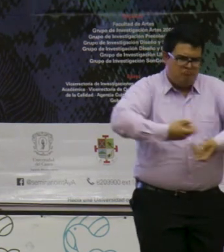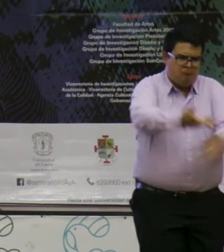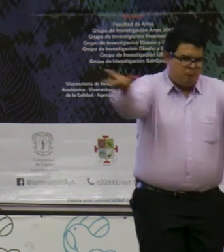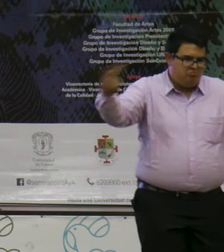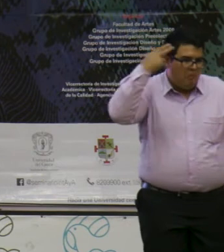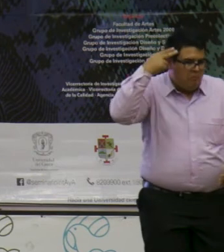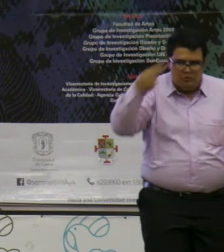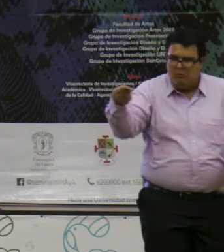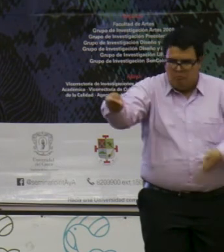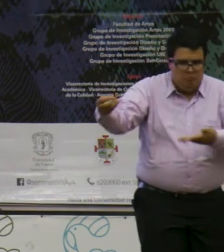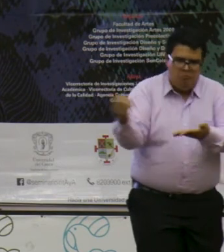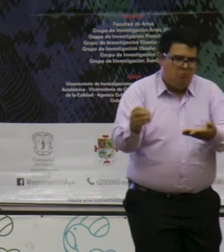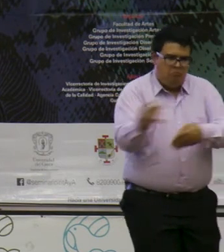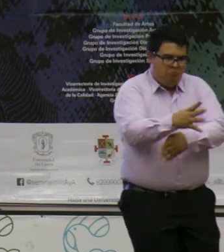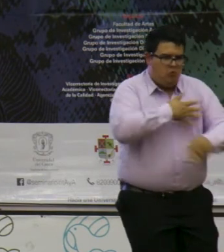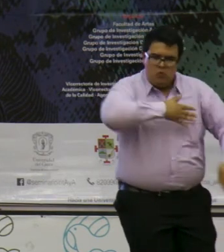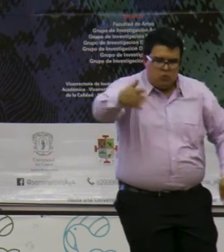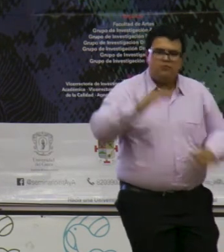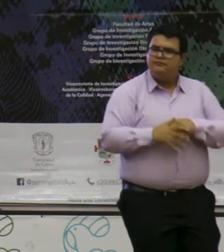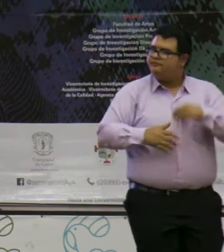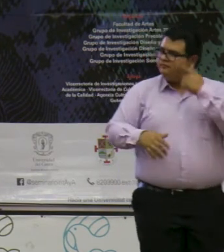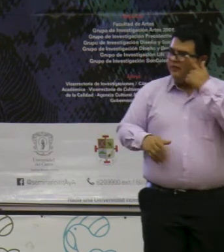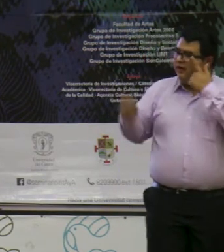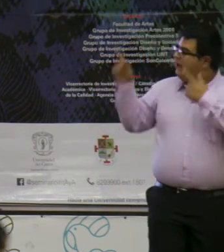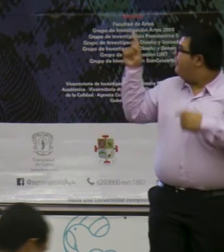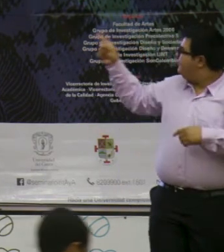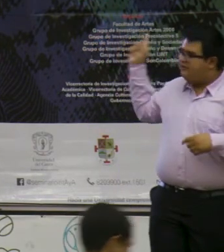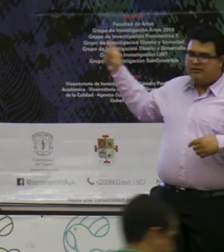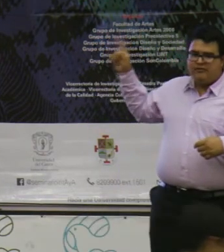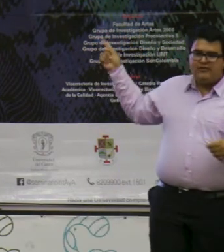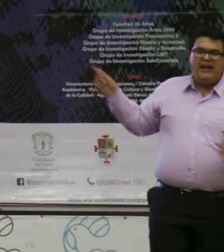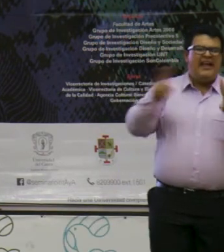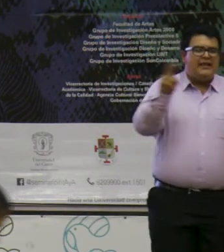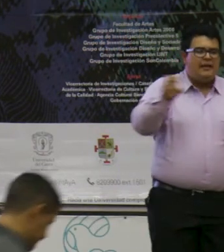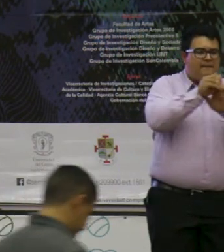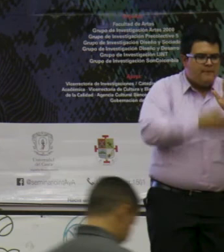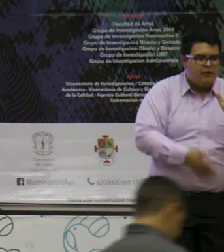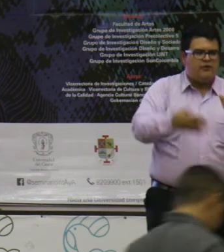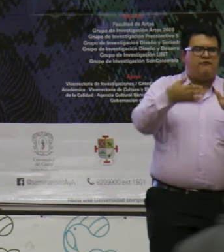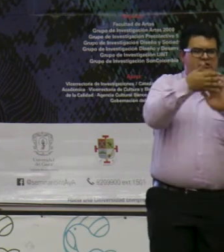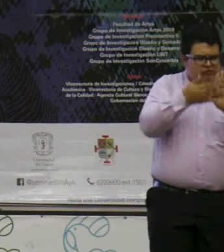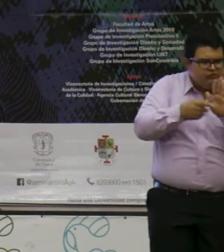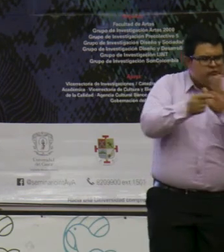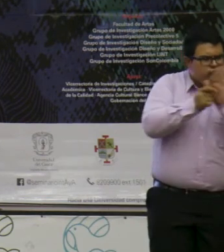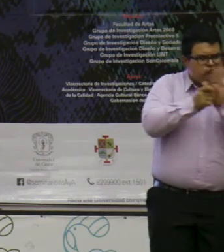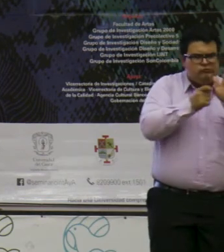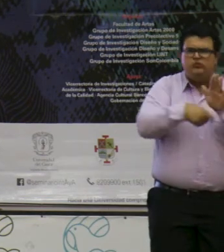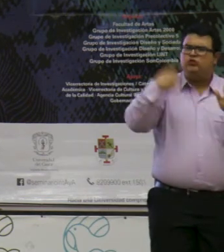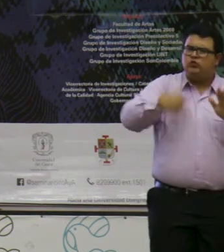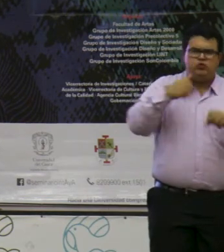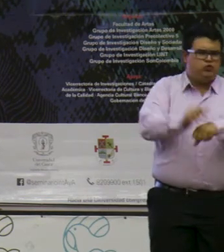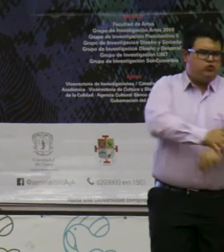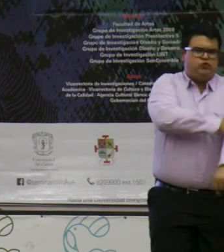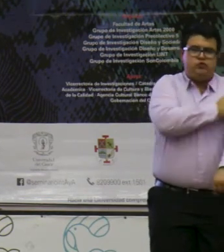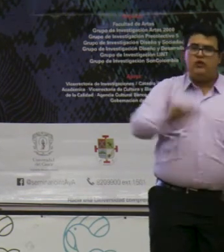puede llevar, porque la recomiendo sobre todo porque hay mucha cita bibliográfica, ¿vale? Y mucho dato levantable, todo el dato de redes,